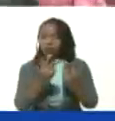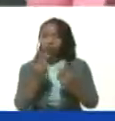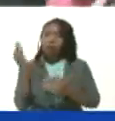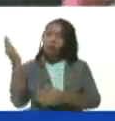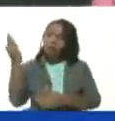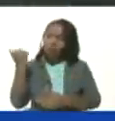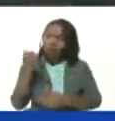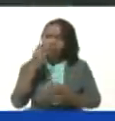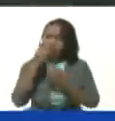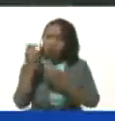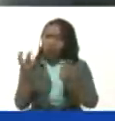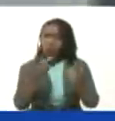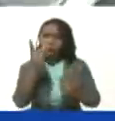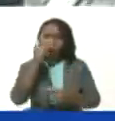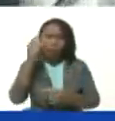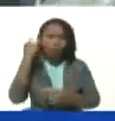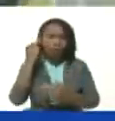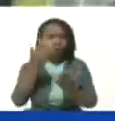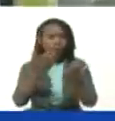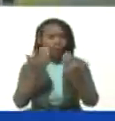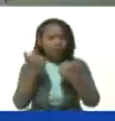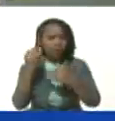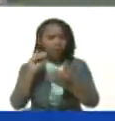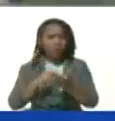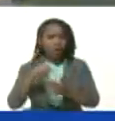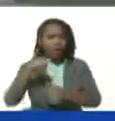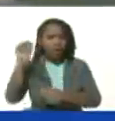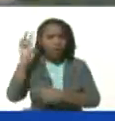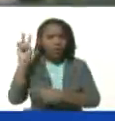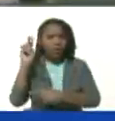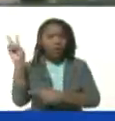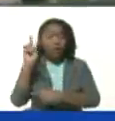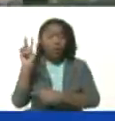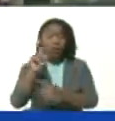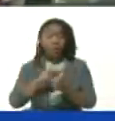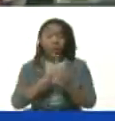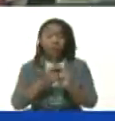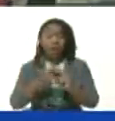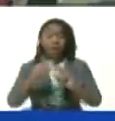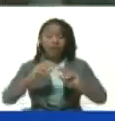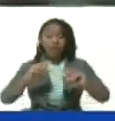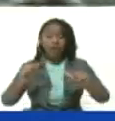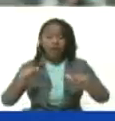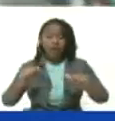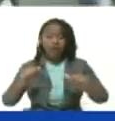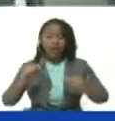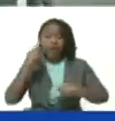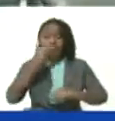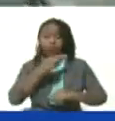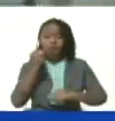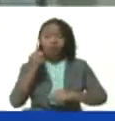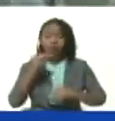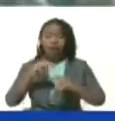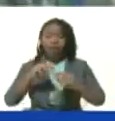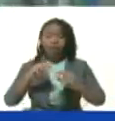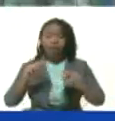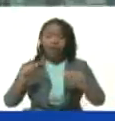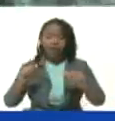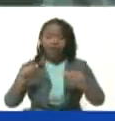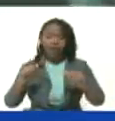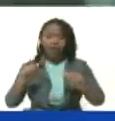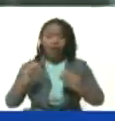muchachos, muchachas, hombres y mujeres, vuélvanse. Venezuela se va a convertir en la tierra prometida, en la tierra de